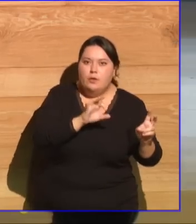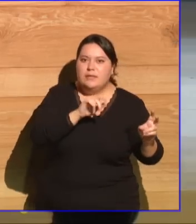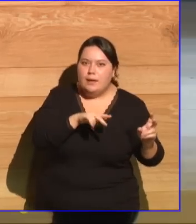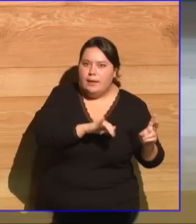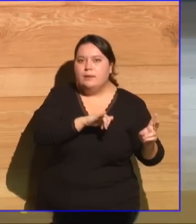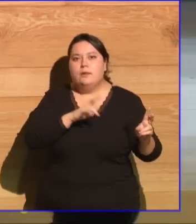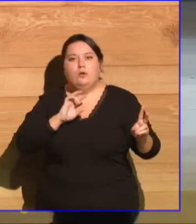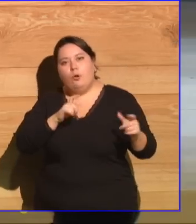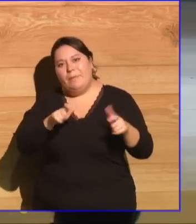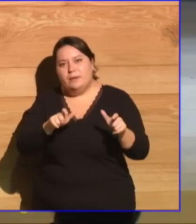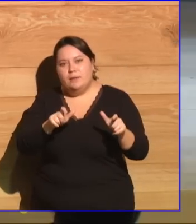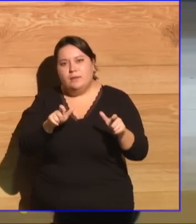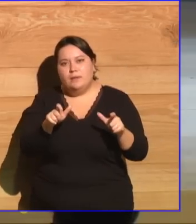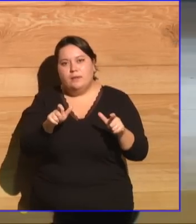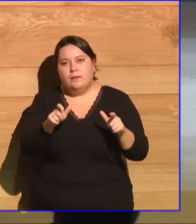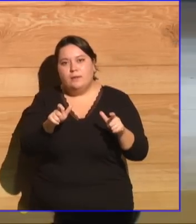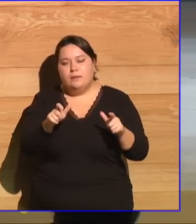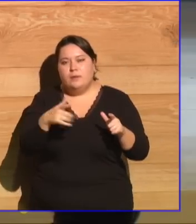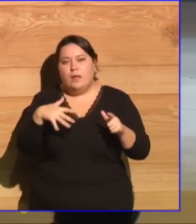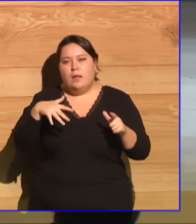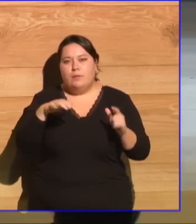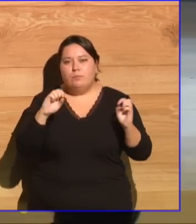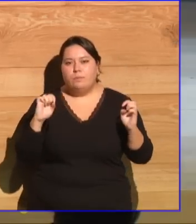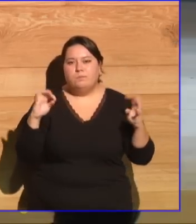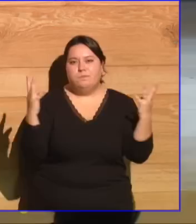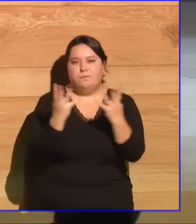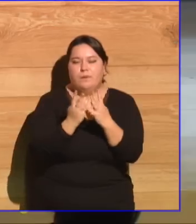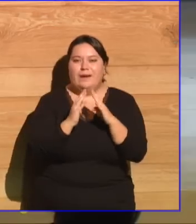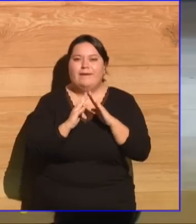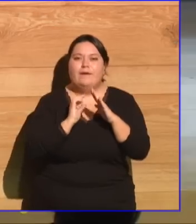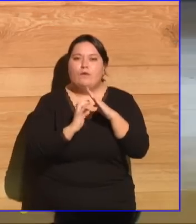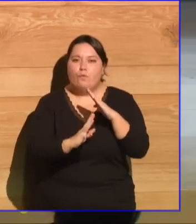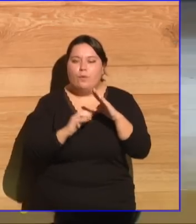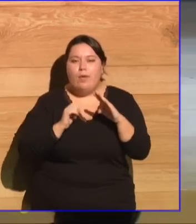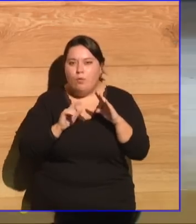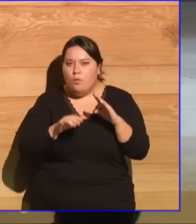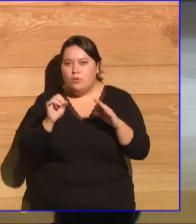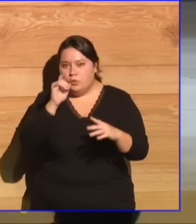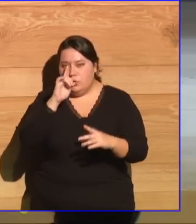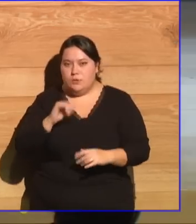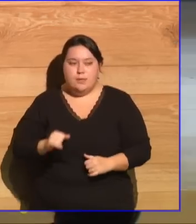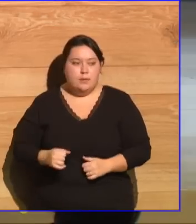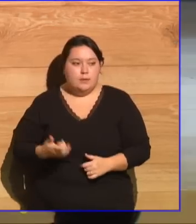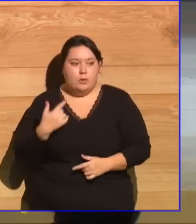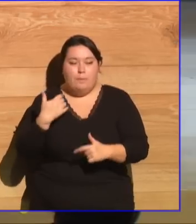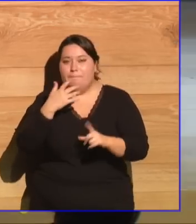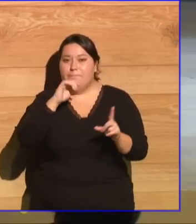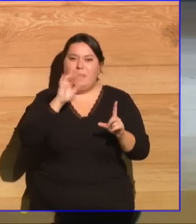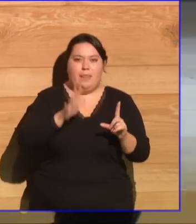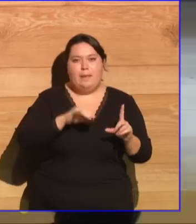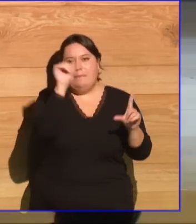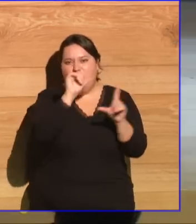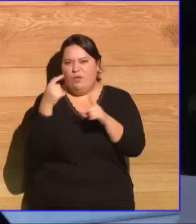luego tal, luego la parte en el campo de concentración, como que está muy medido, incluso parecen, no digo películas distintas, pero sí un